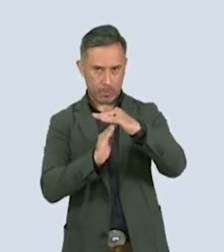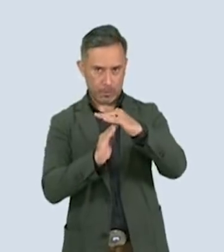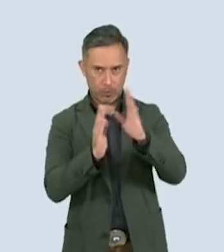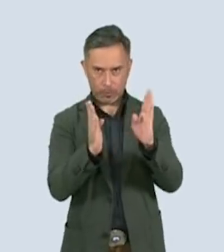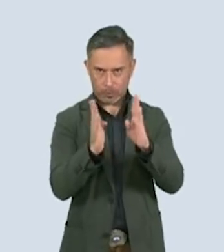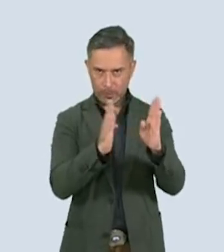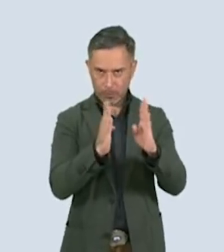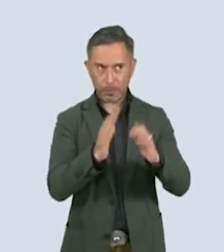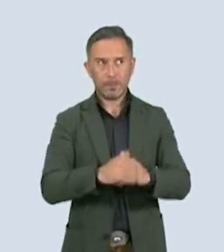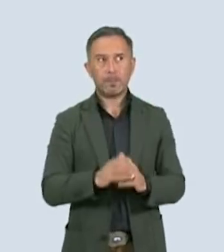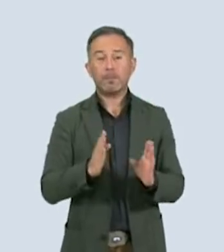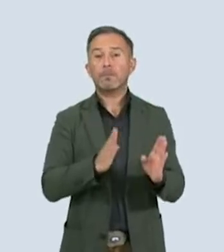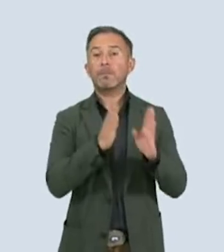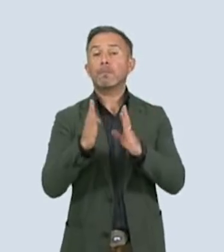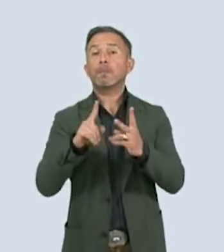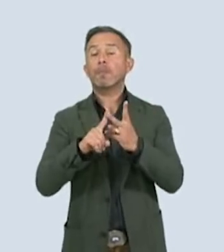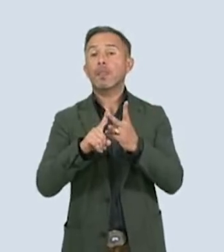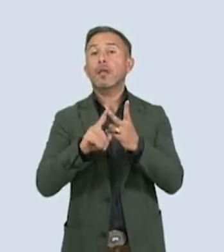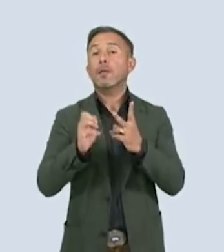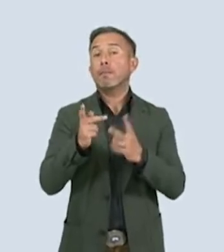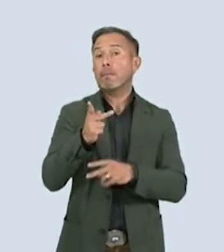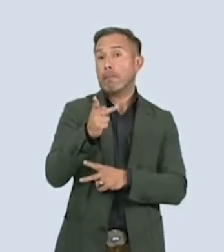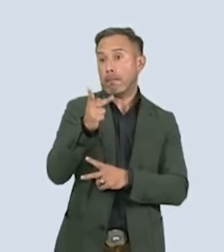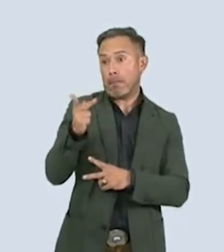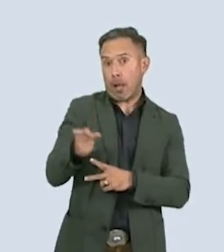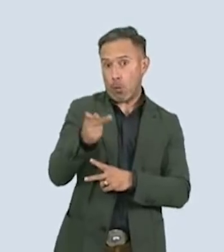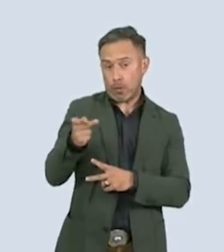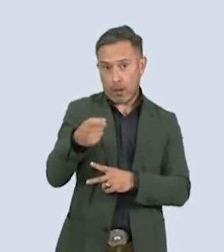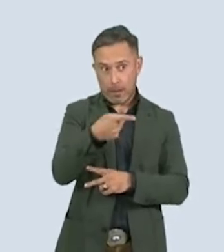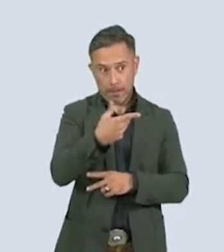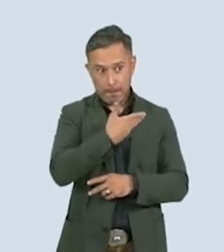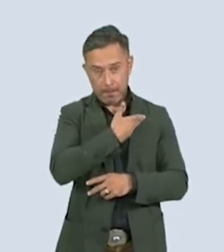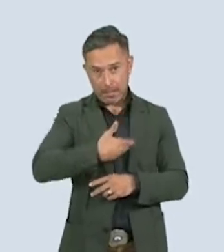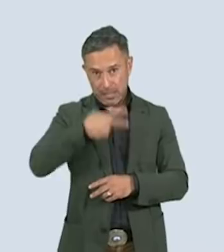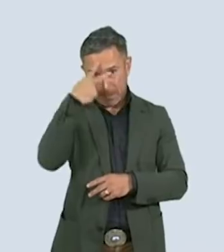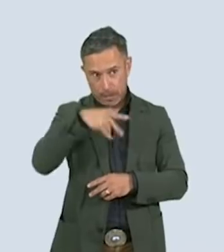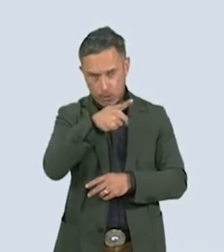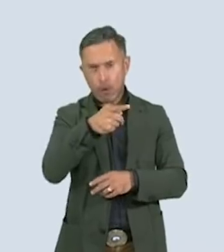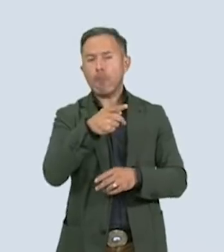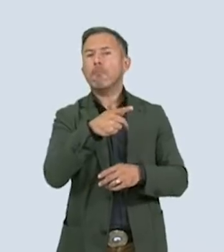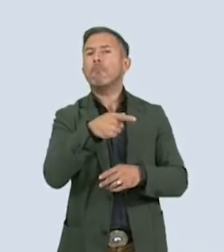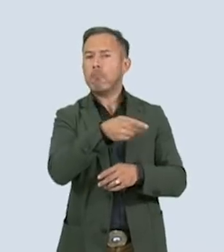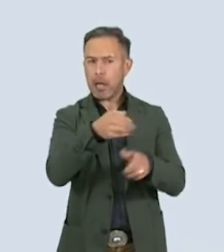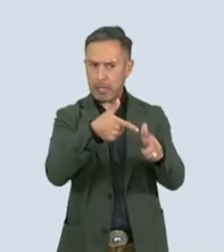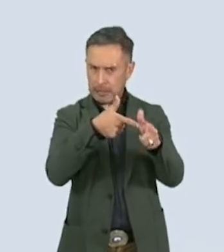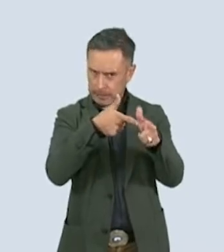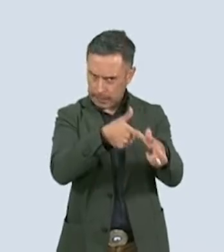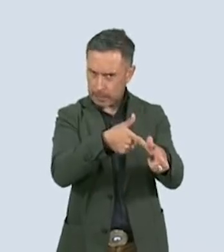respecto de la respuesta a la pregunta que sigue en la presidencia de la republica de la república